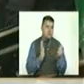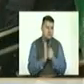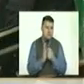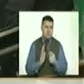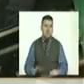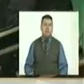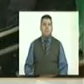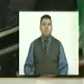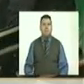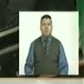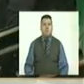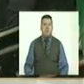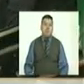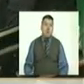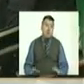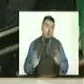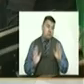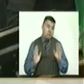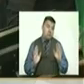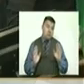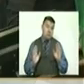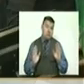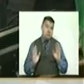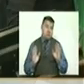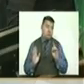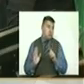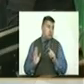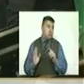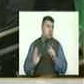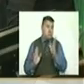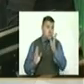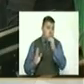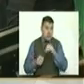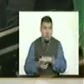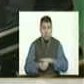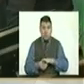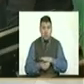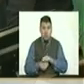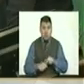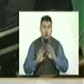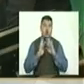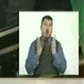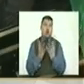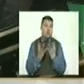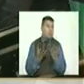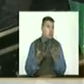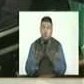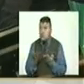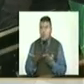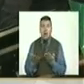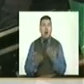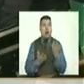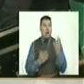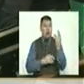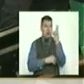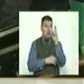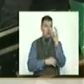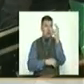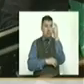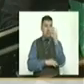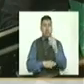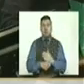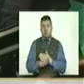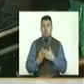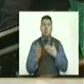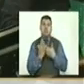eso, que si no se hubiera dado esa situación aquí en el Congreso, si no se hubiera dejado esa previsión,